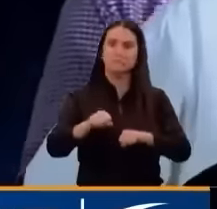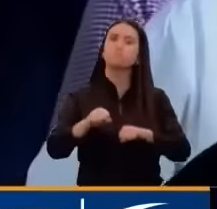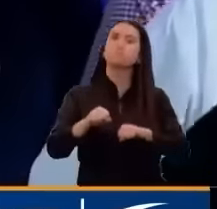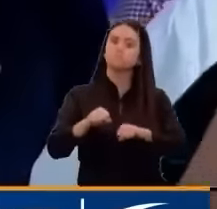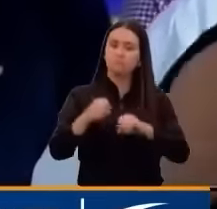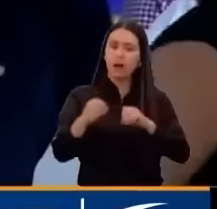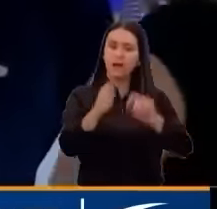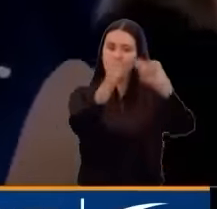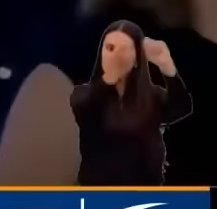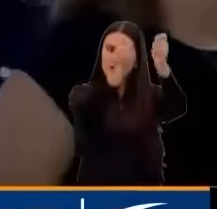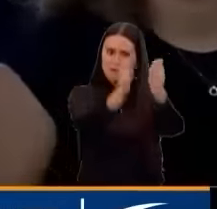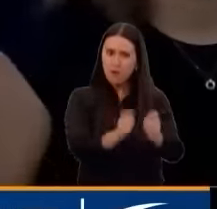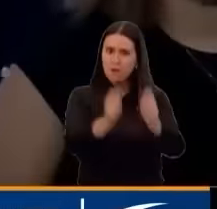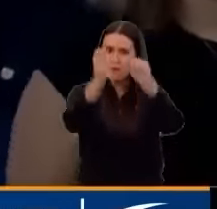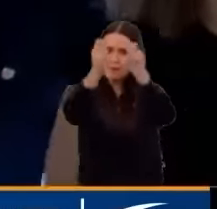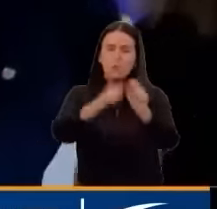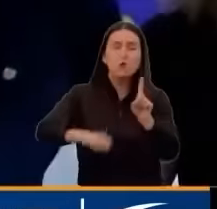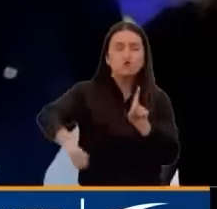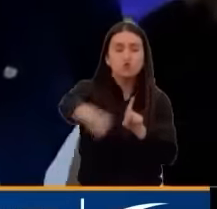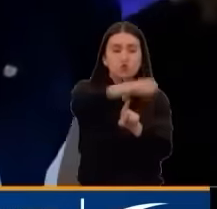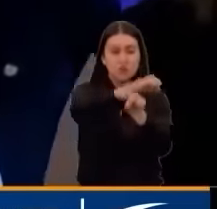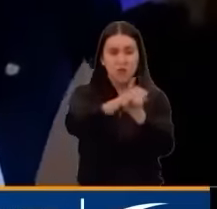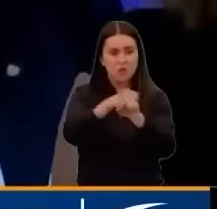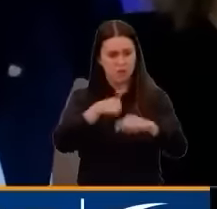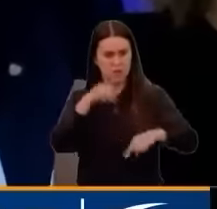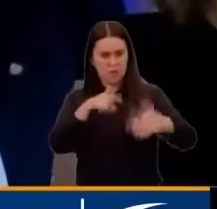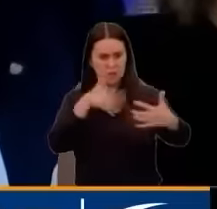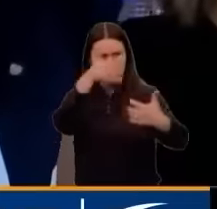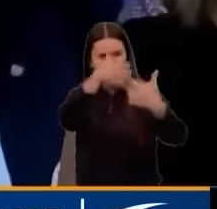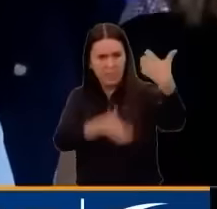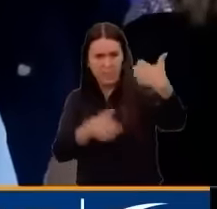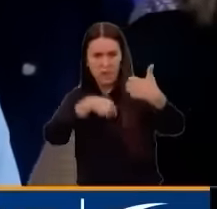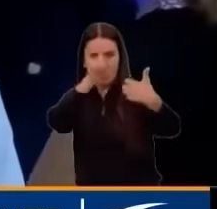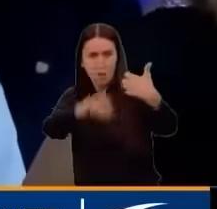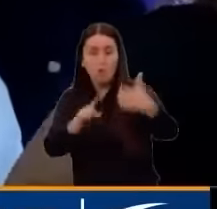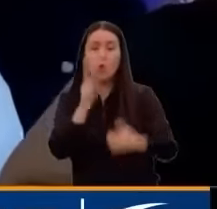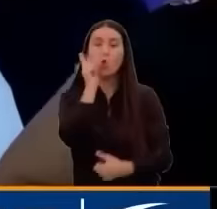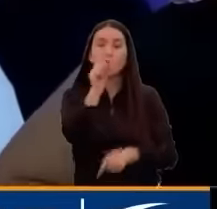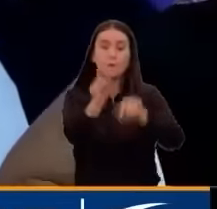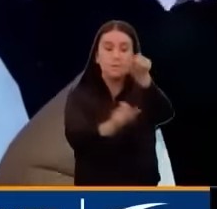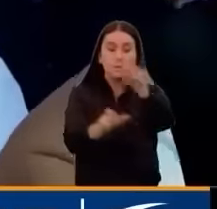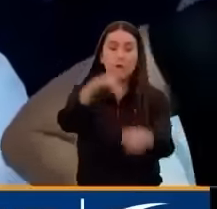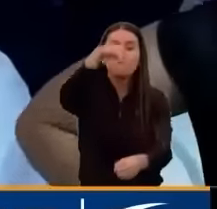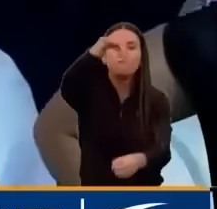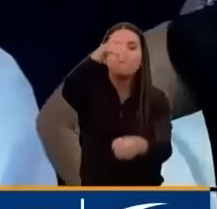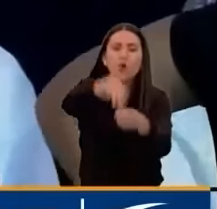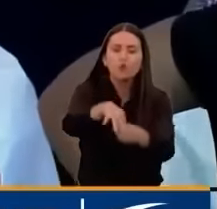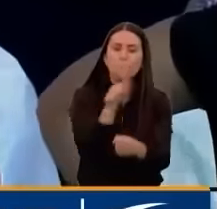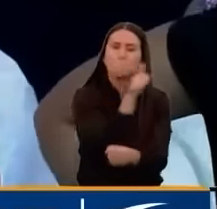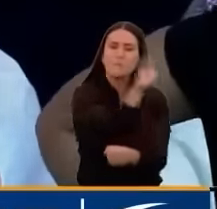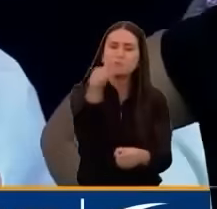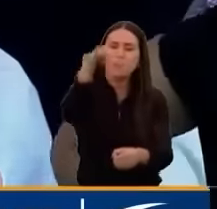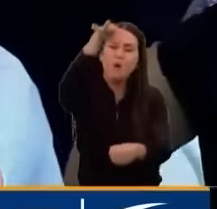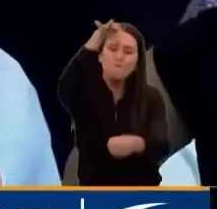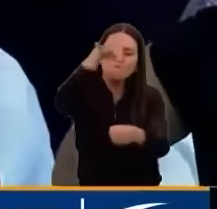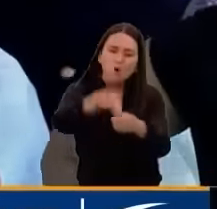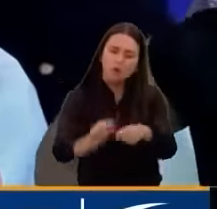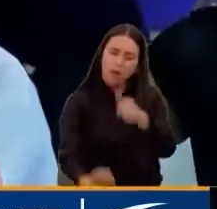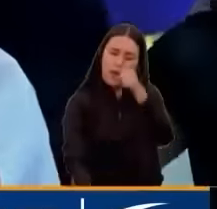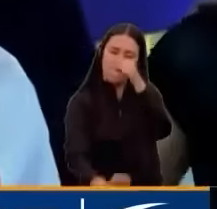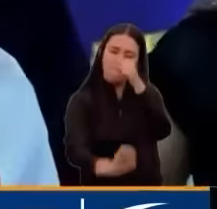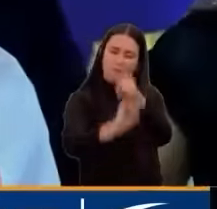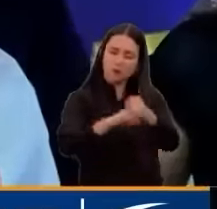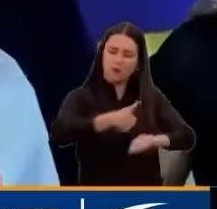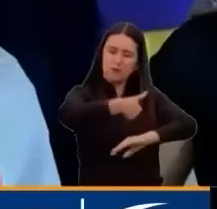las reformas sociales que el pueblo a través de su voto decretó, demandó y mandó